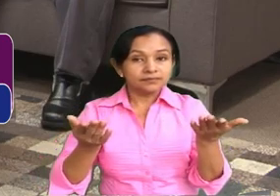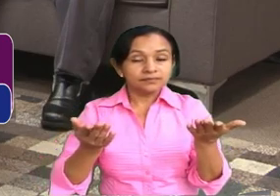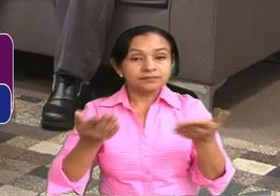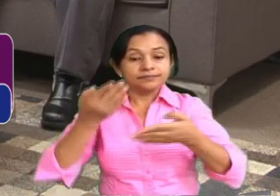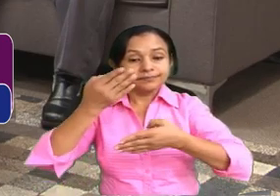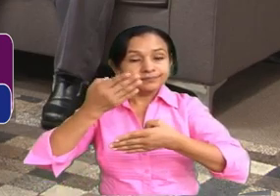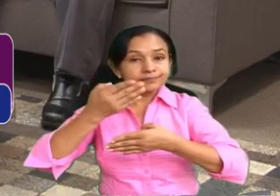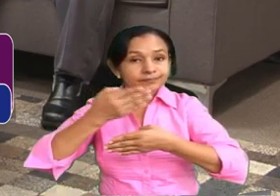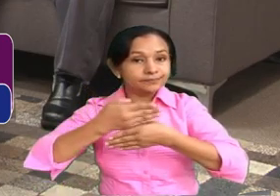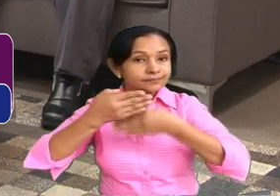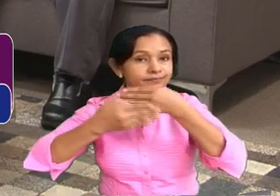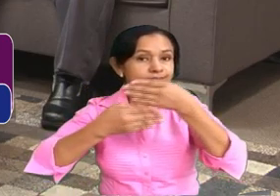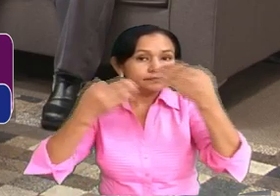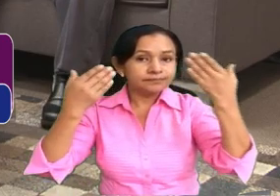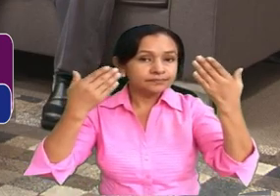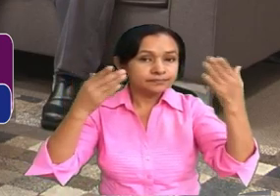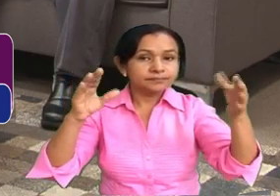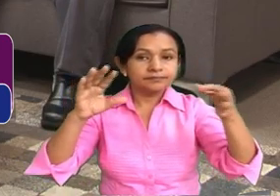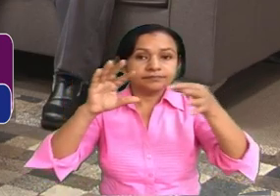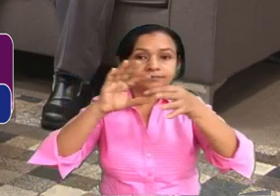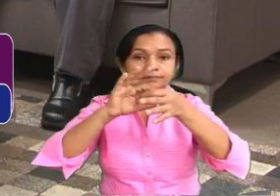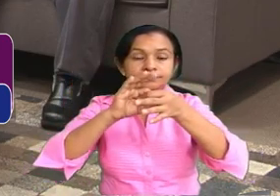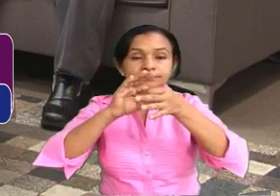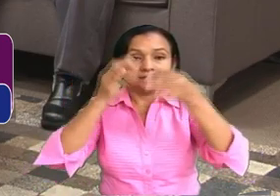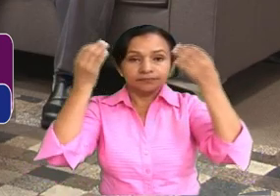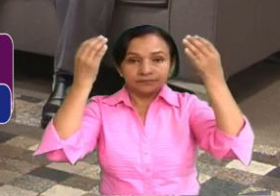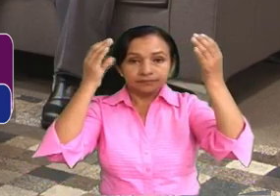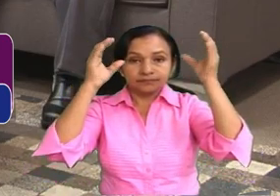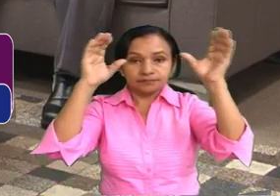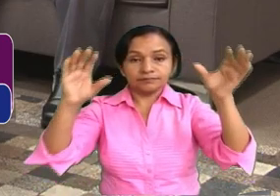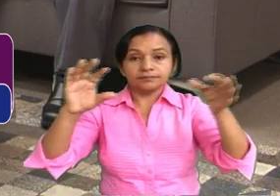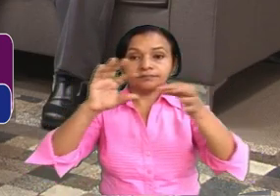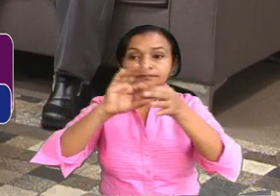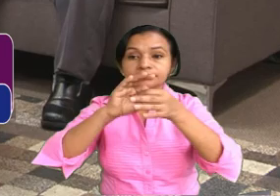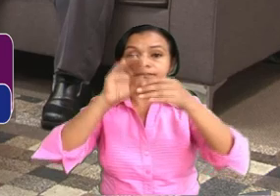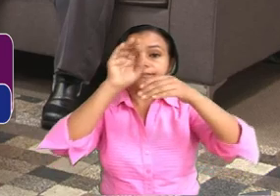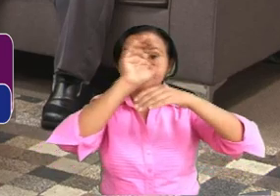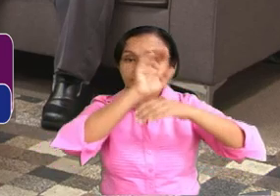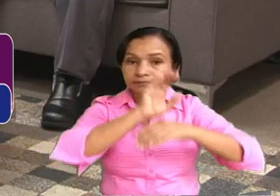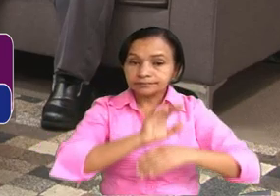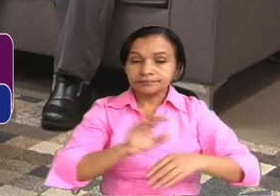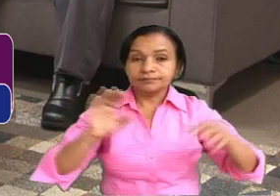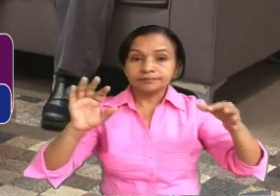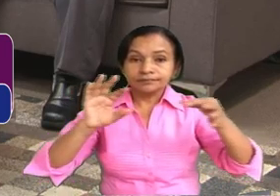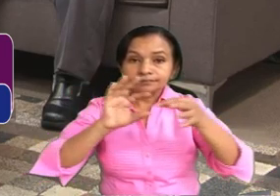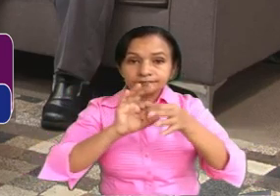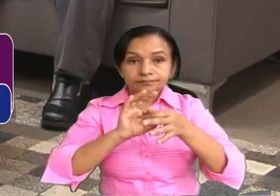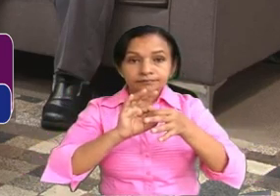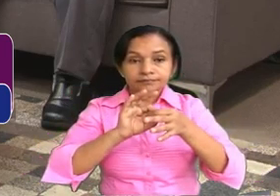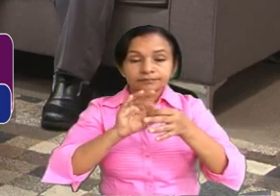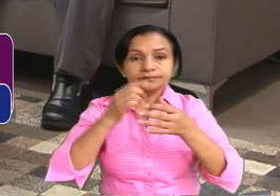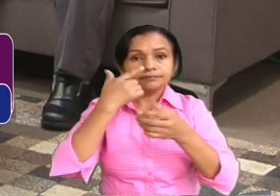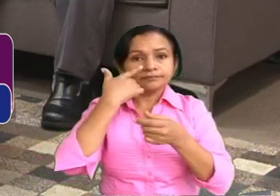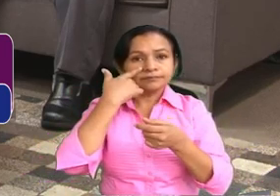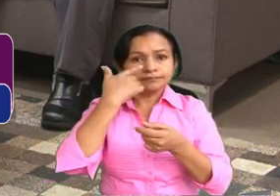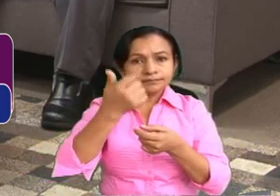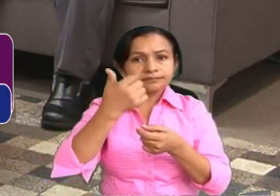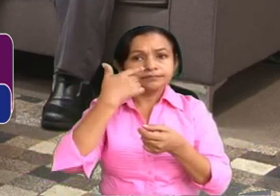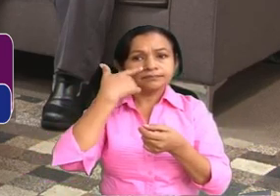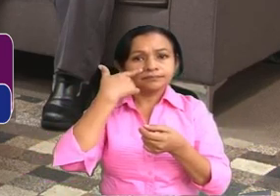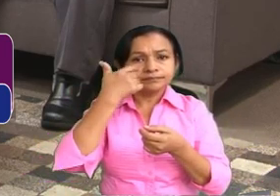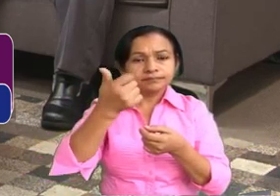infraestructura y todo lo que se da une cultura, une tradiciones. y vamos conociendo y